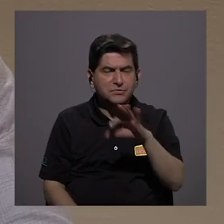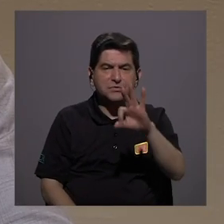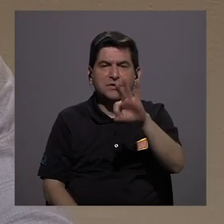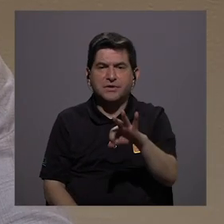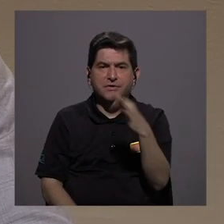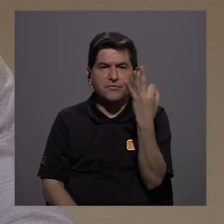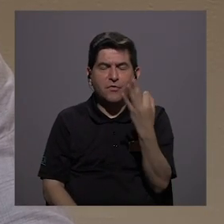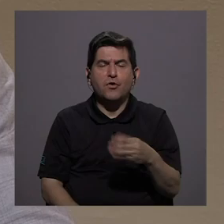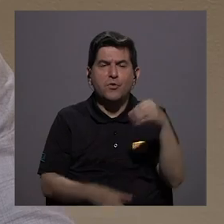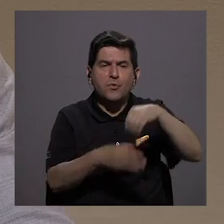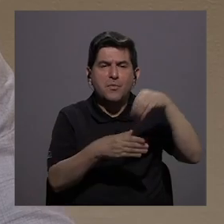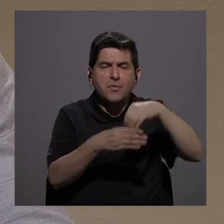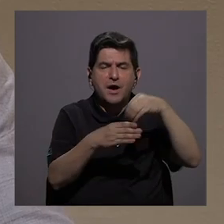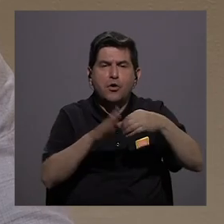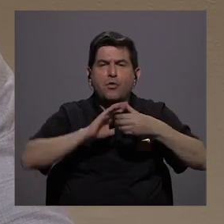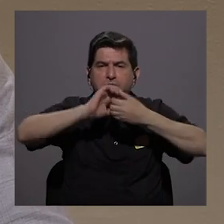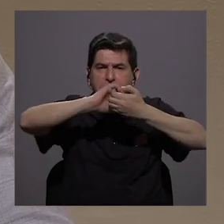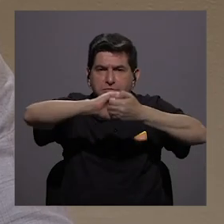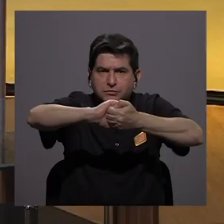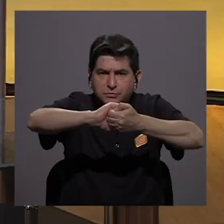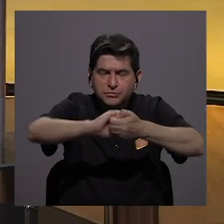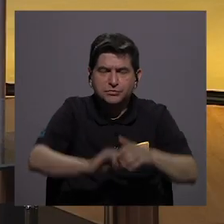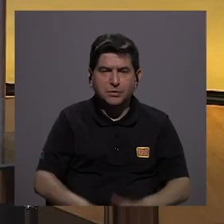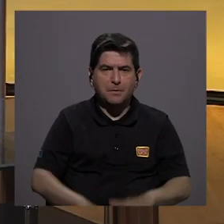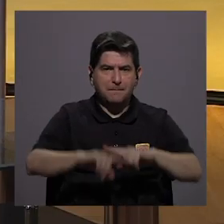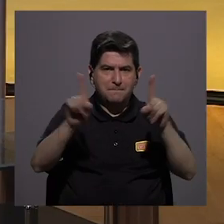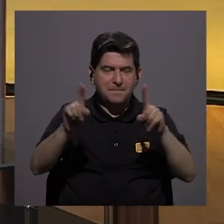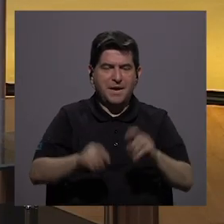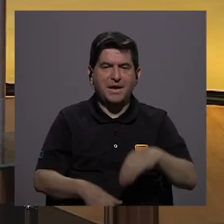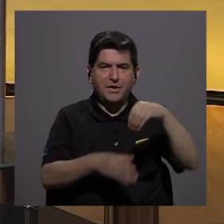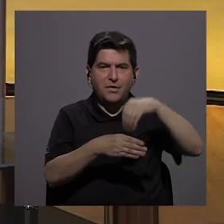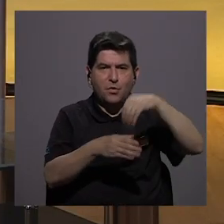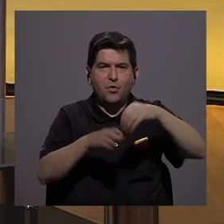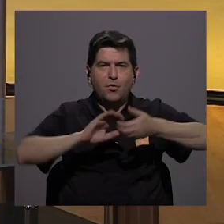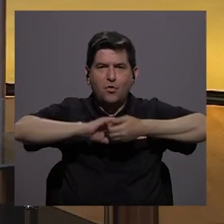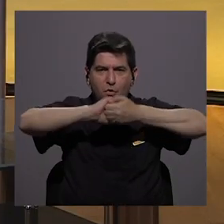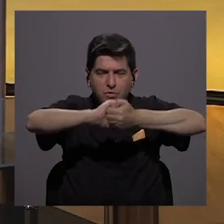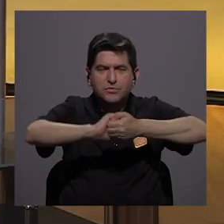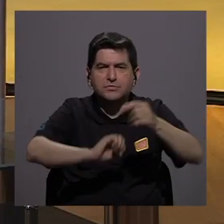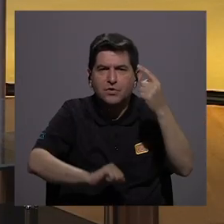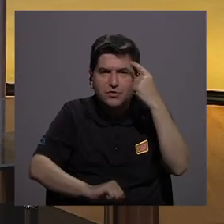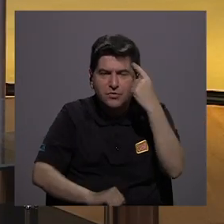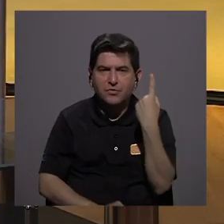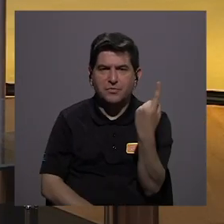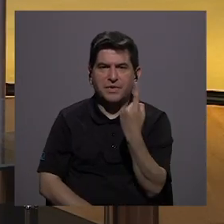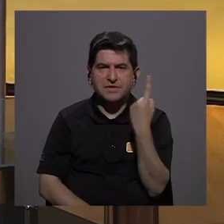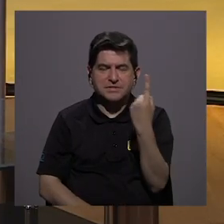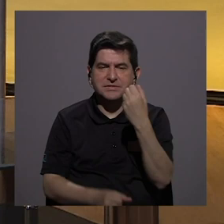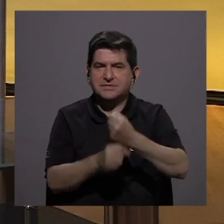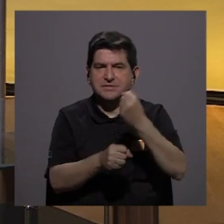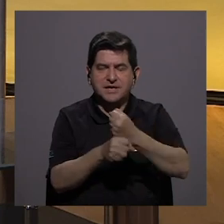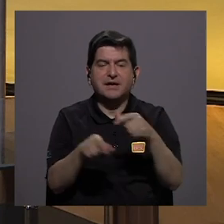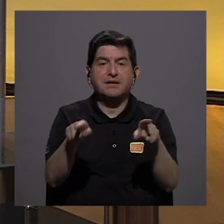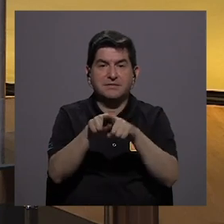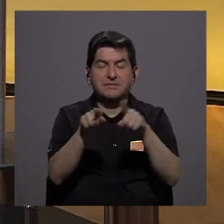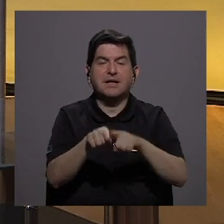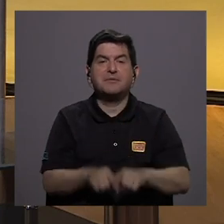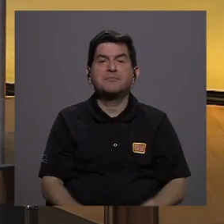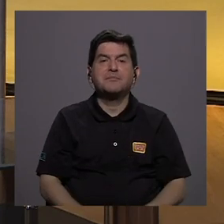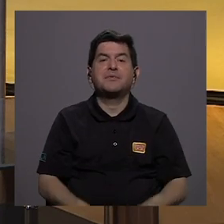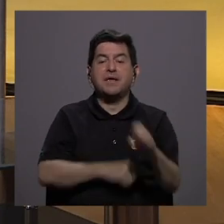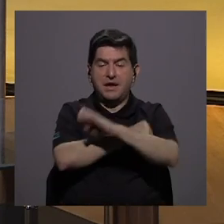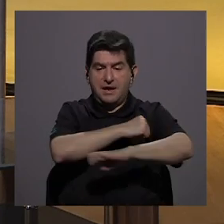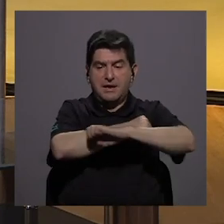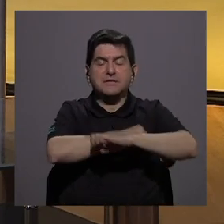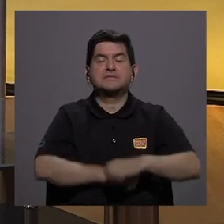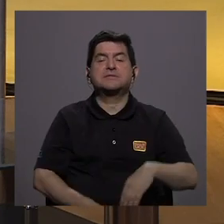manera hacer una contribución solidaria. Es decir, pero en esa contribución solidaria no pensemos solo en los trabajadores. Es decir, pensemos también que el Estado tiene que